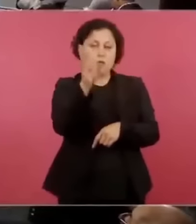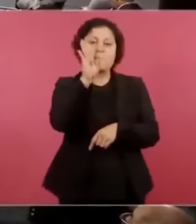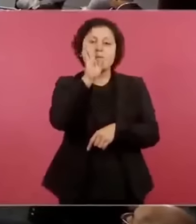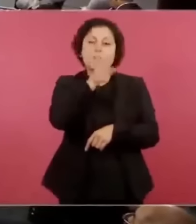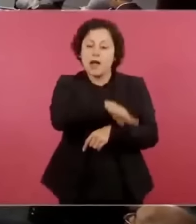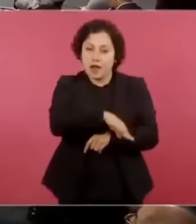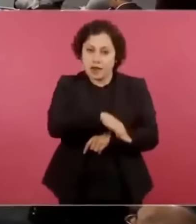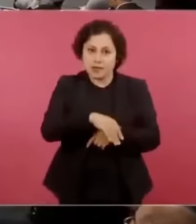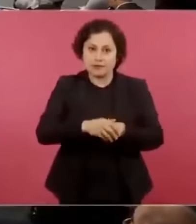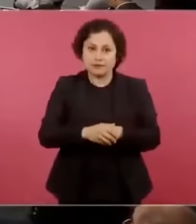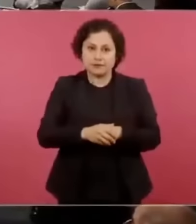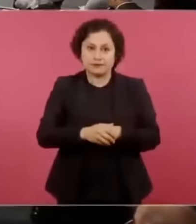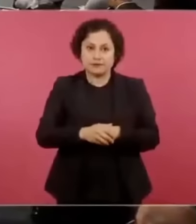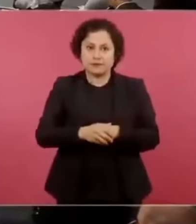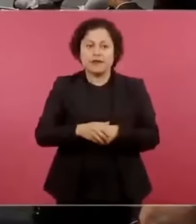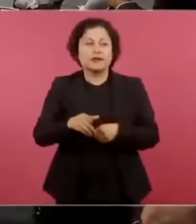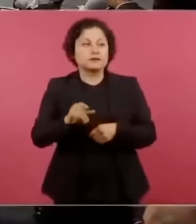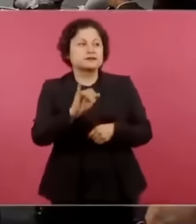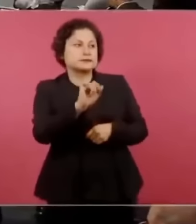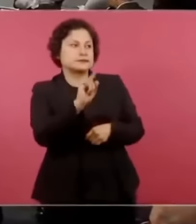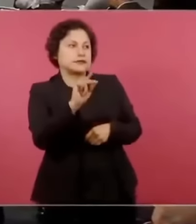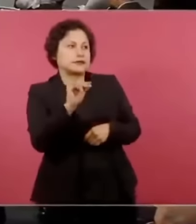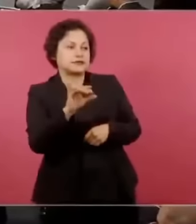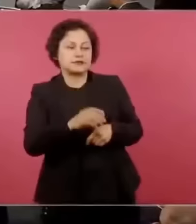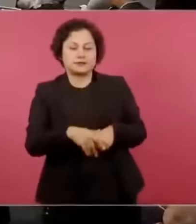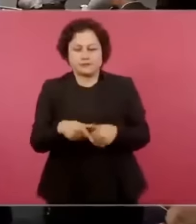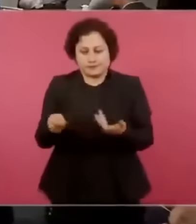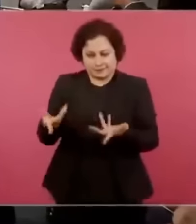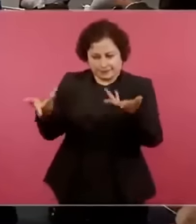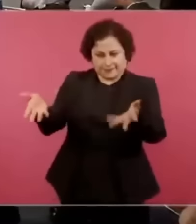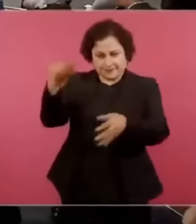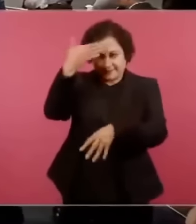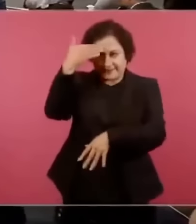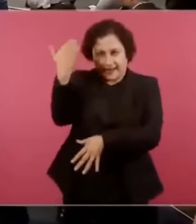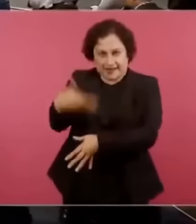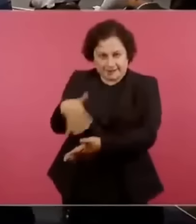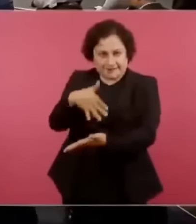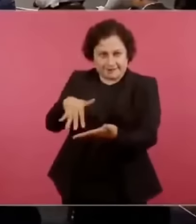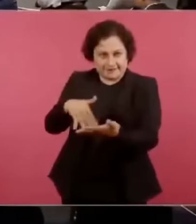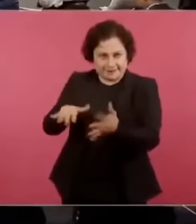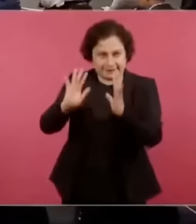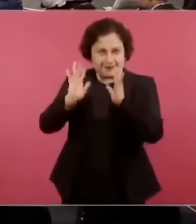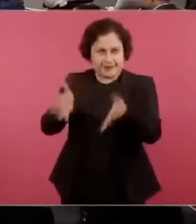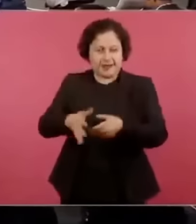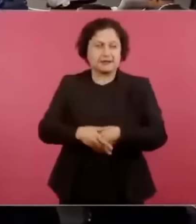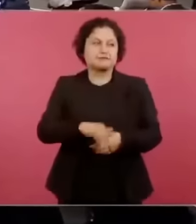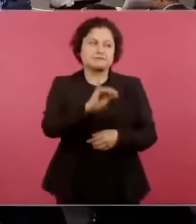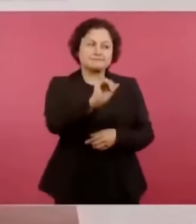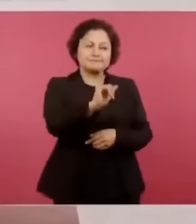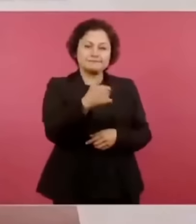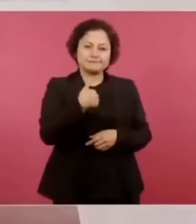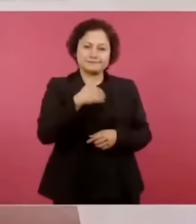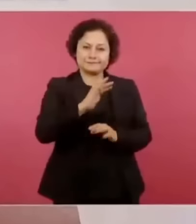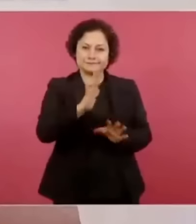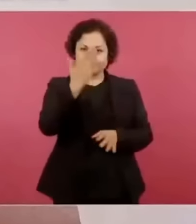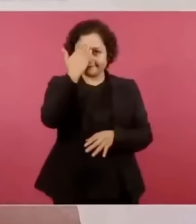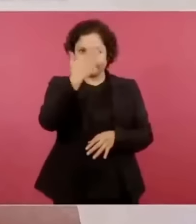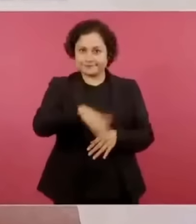ya voy adelante. Y entonces. Y tengo otras preguntas para luego. Sí, sí. Entonces, no querían.